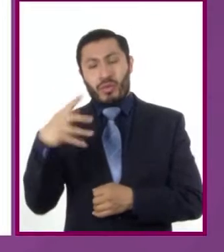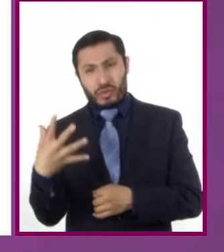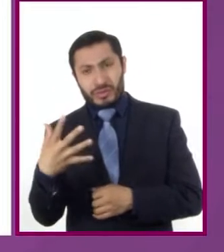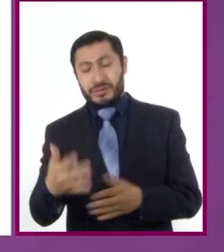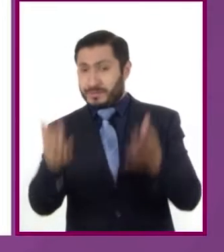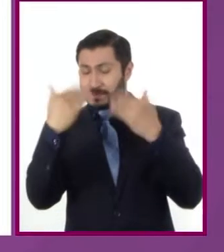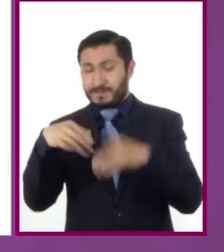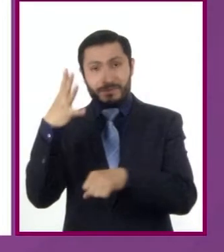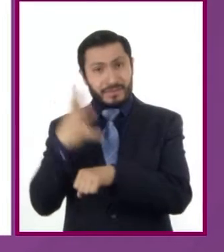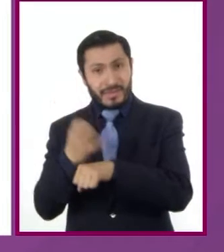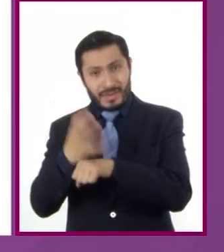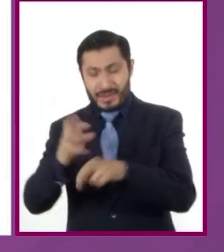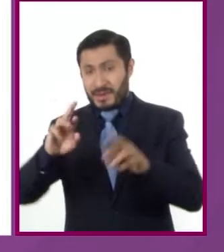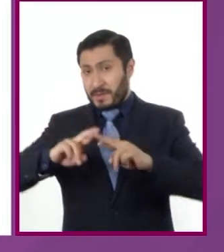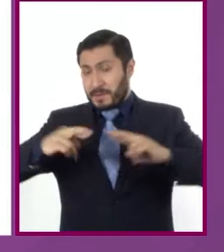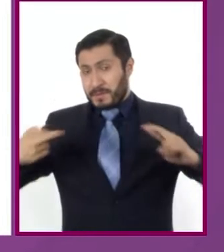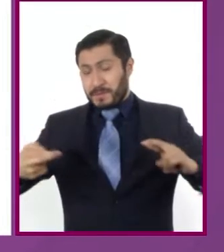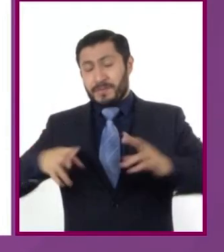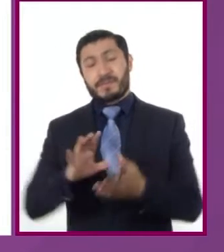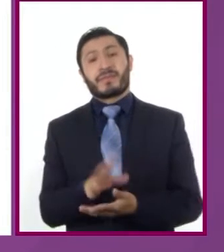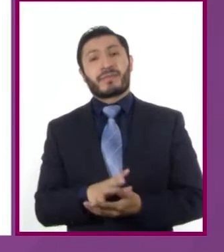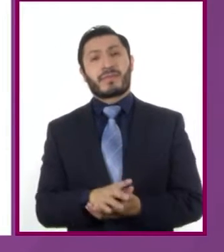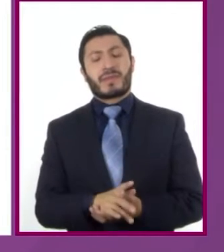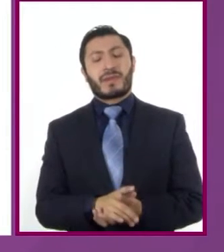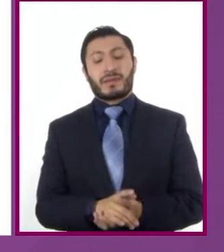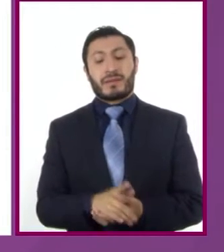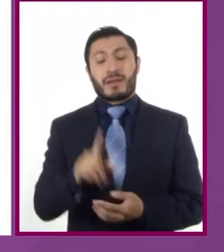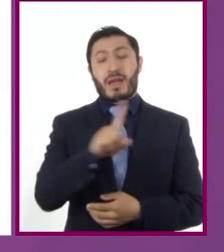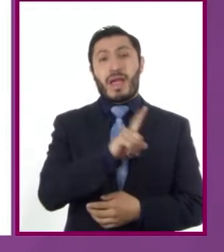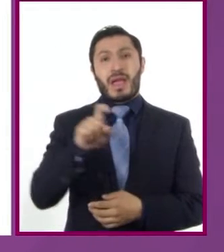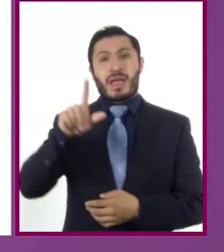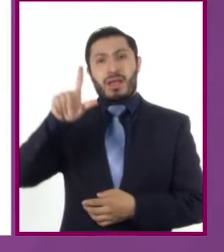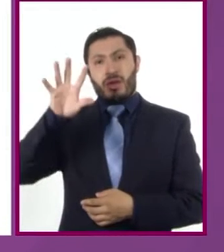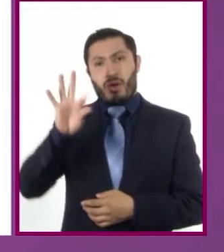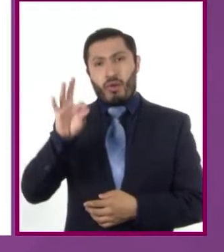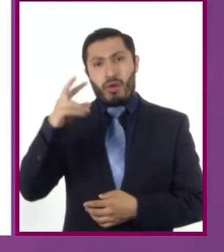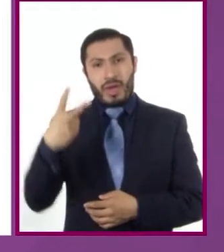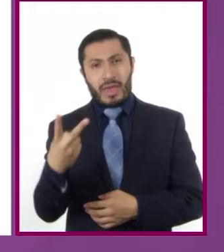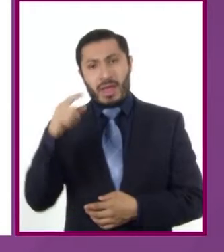razón o relación, tenemos 142.5